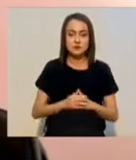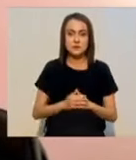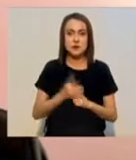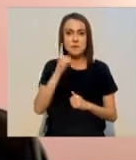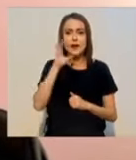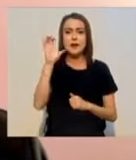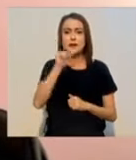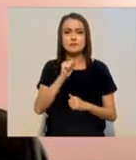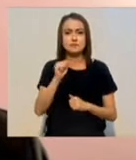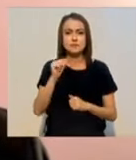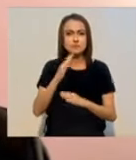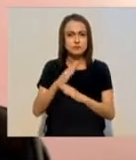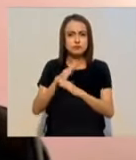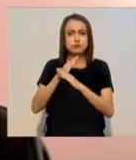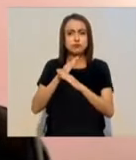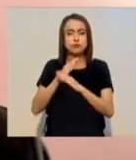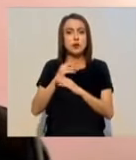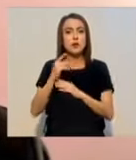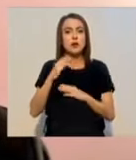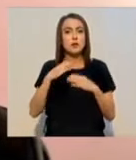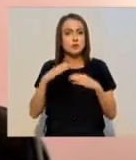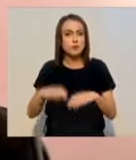para detectar anticuerpos